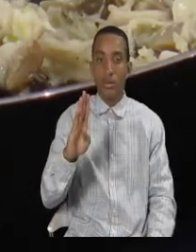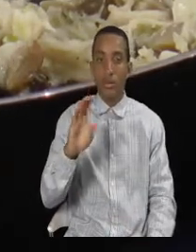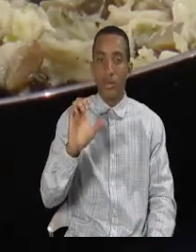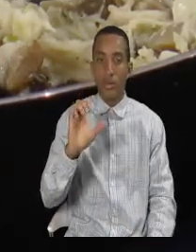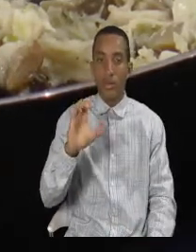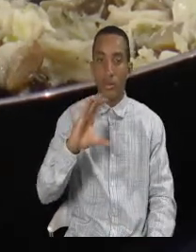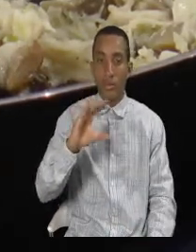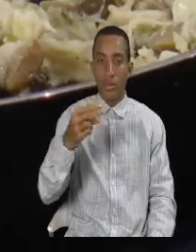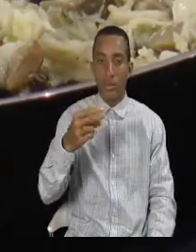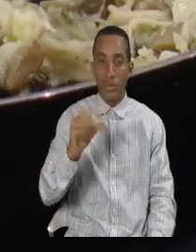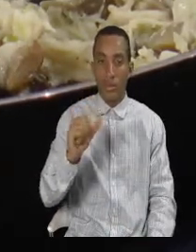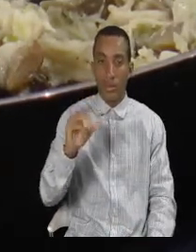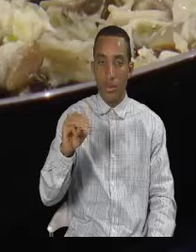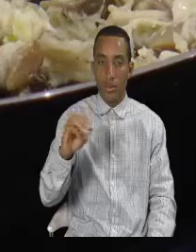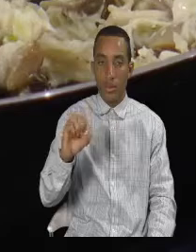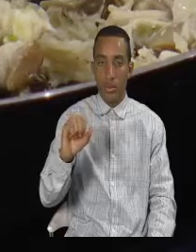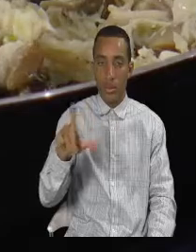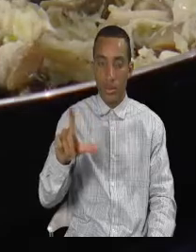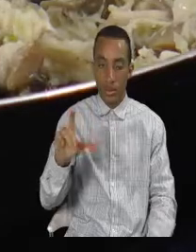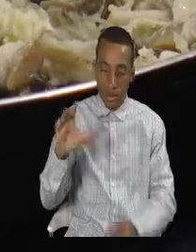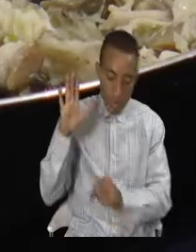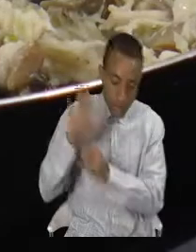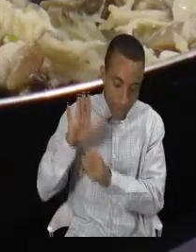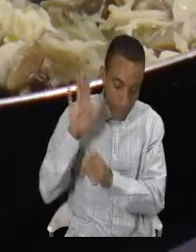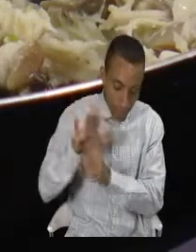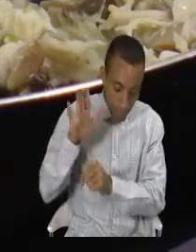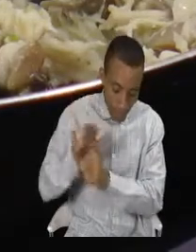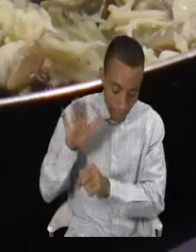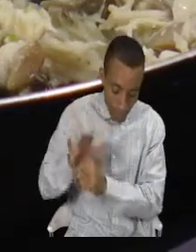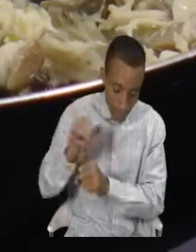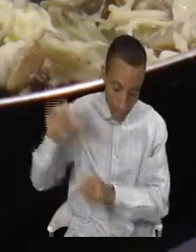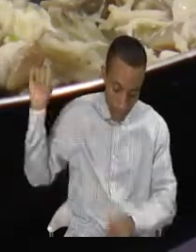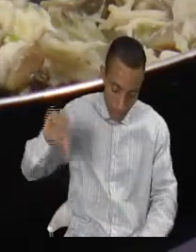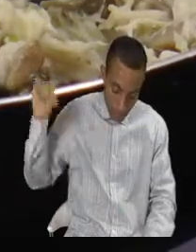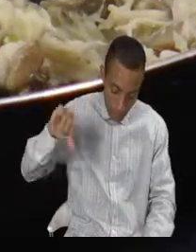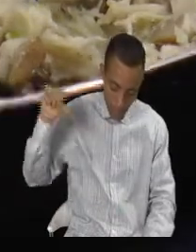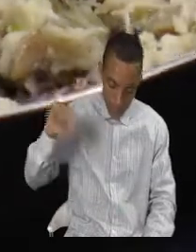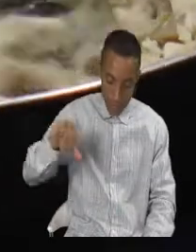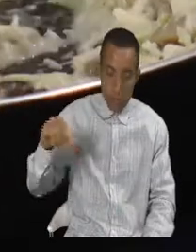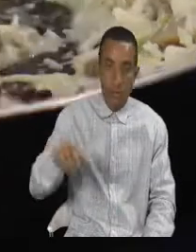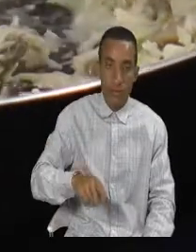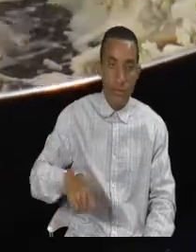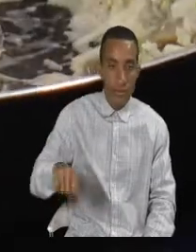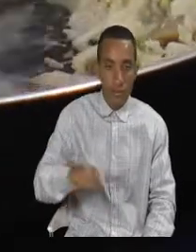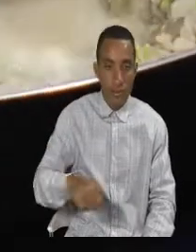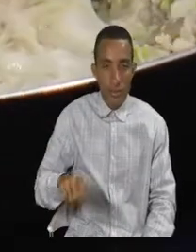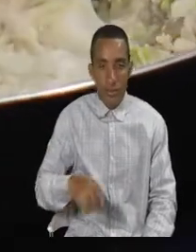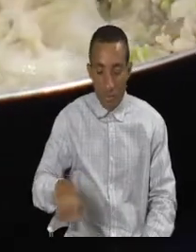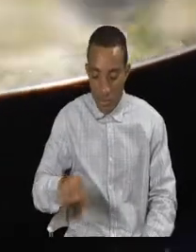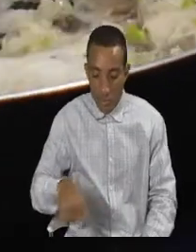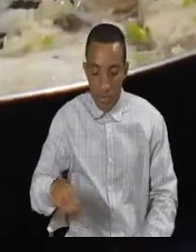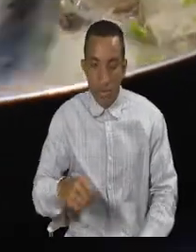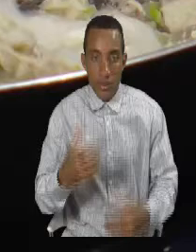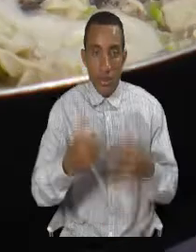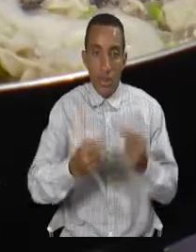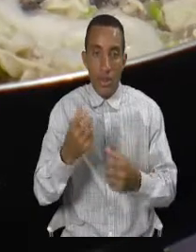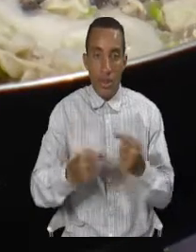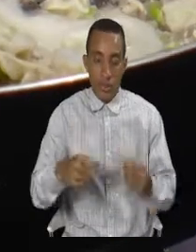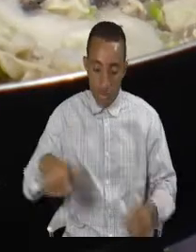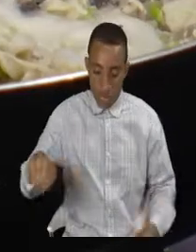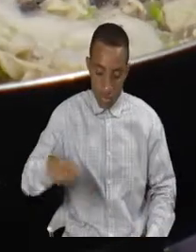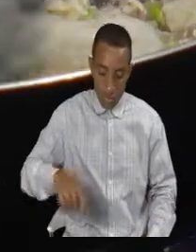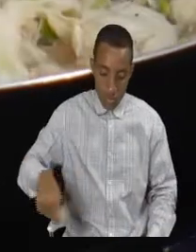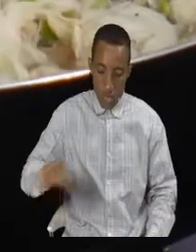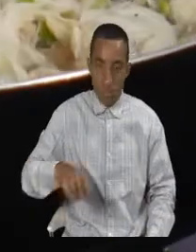Recordarles que la bechamel es una salsa base a base de leche, valga la redundancia, de